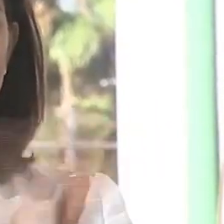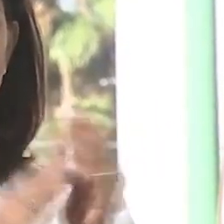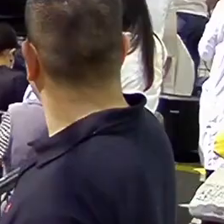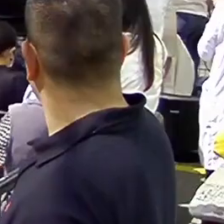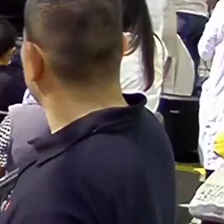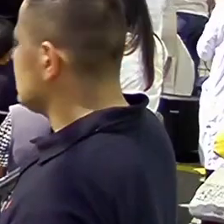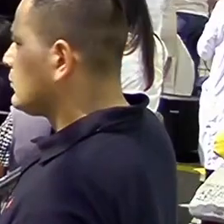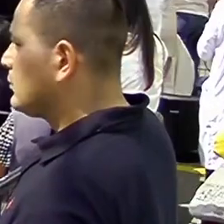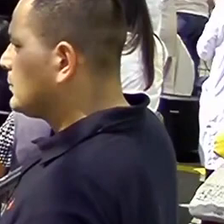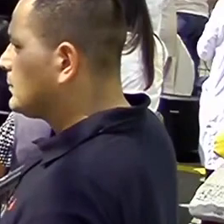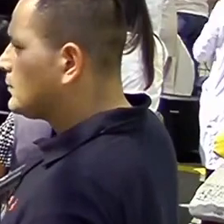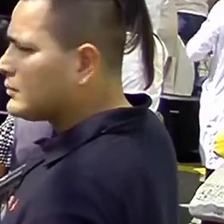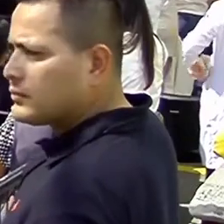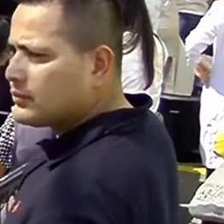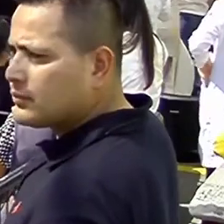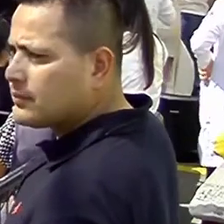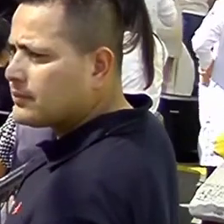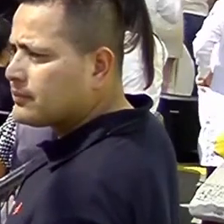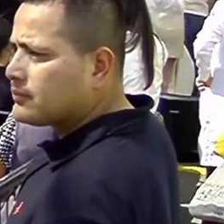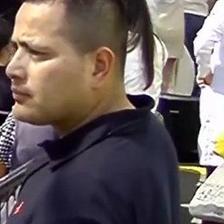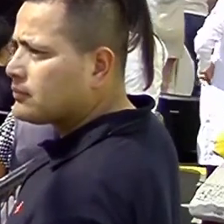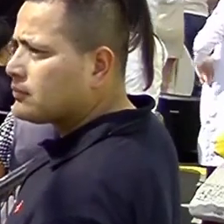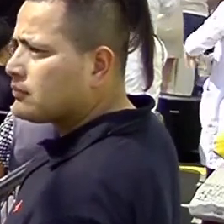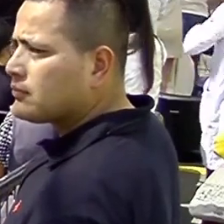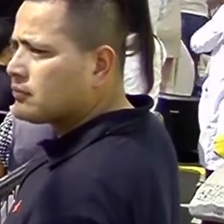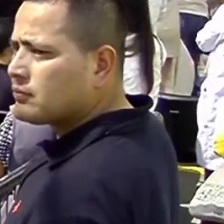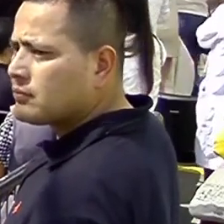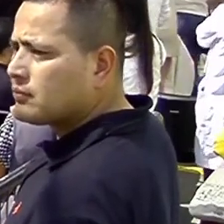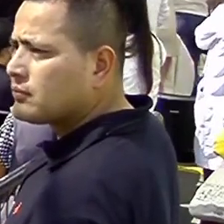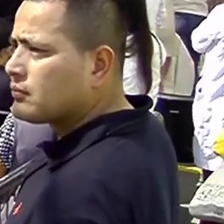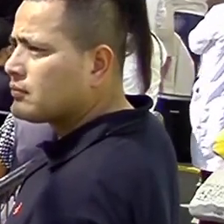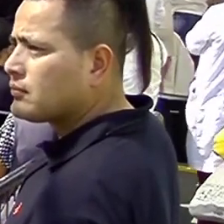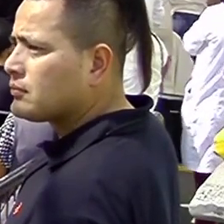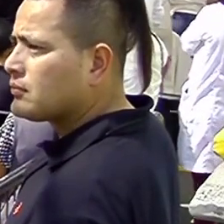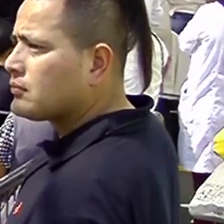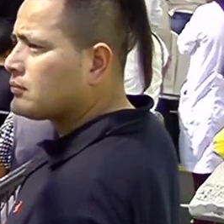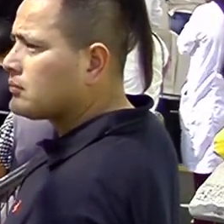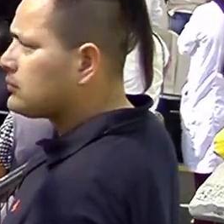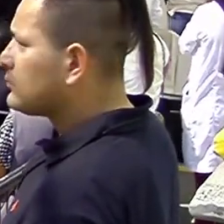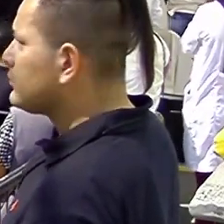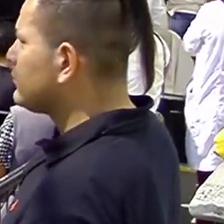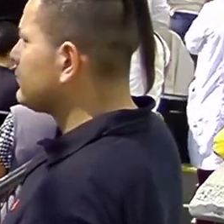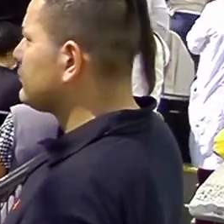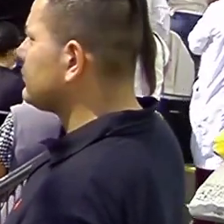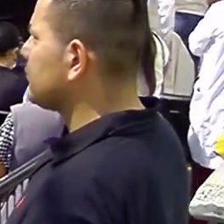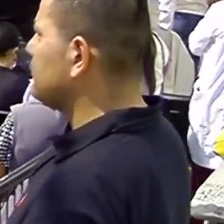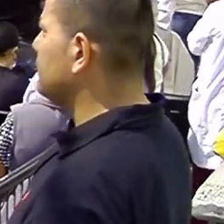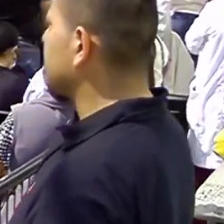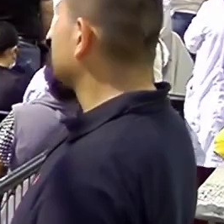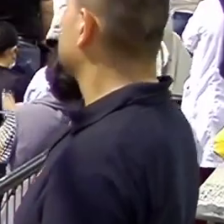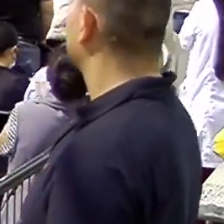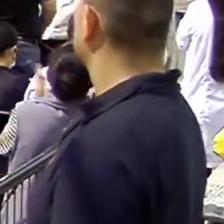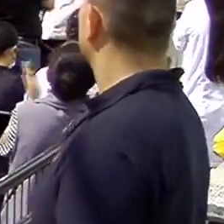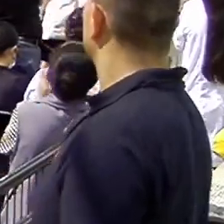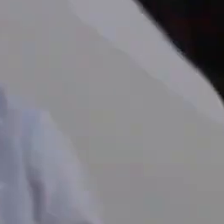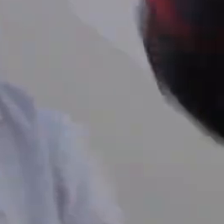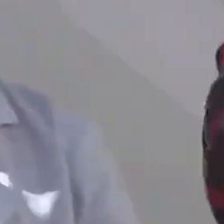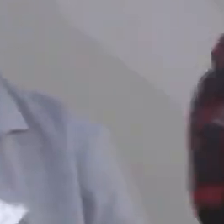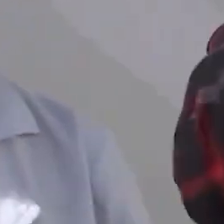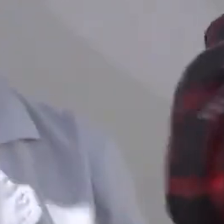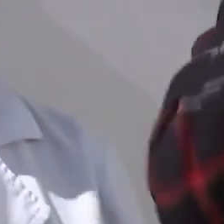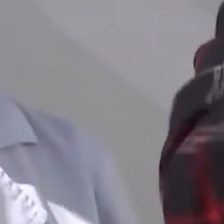La directora general de los Servicios de Salud de IMSS-Bienestar, doctora Gisela Lara Saldaña.